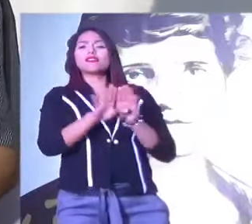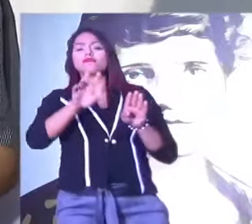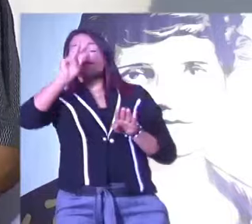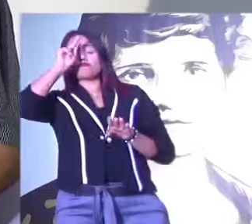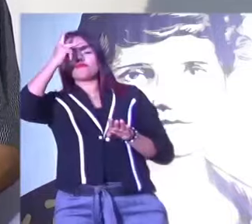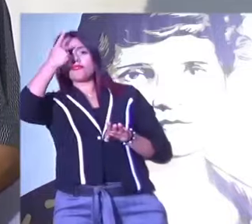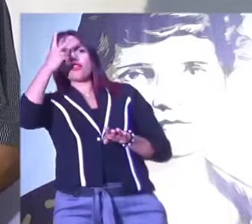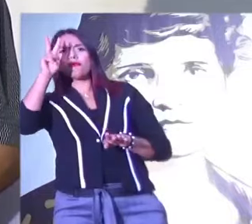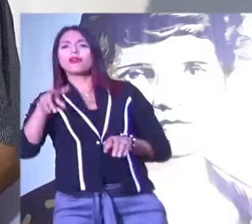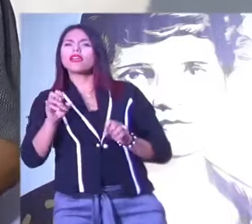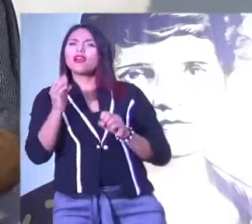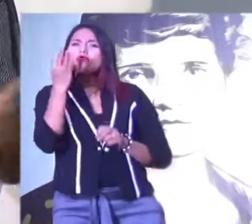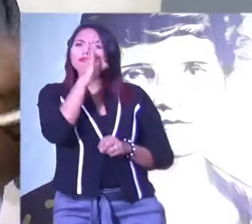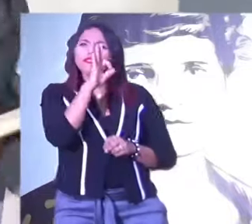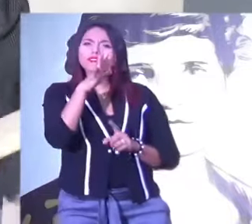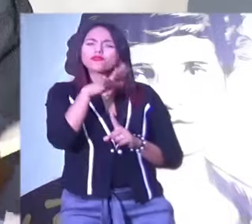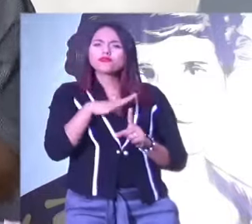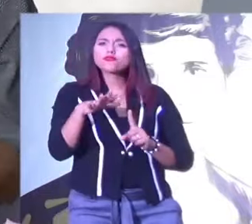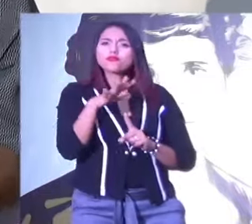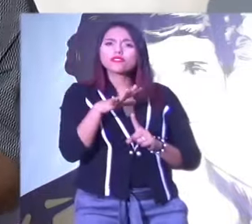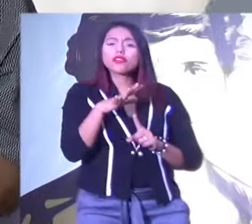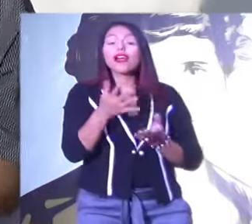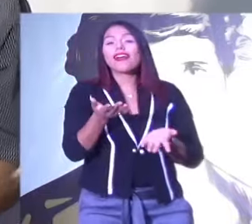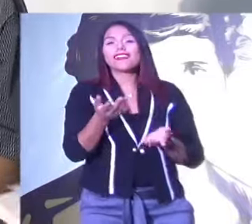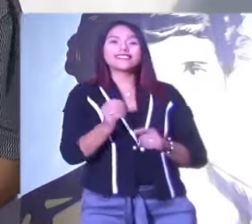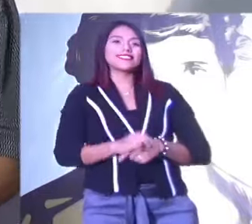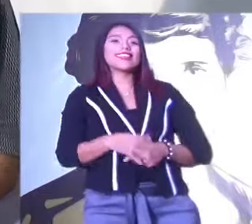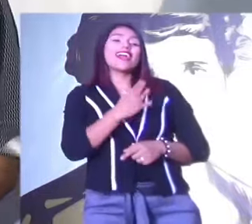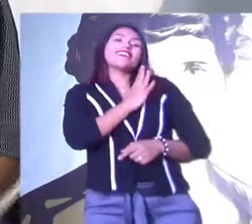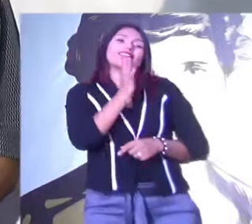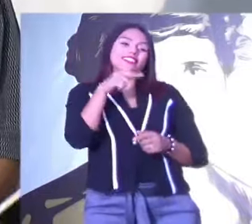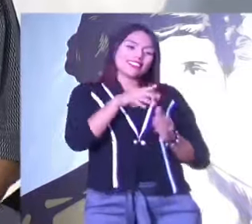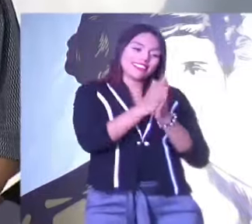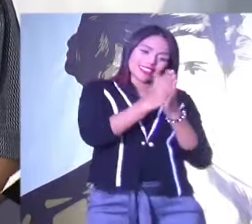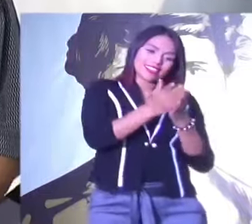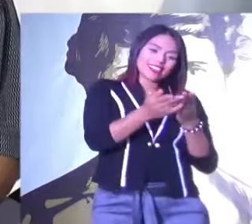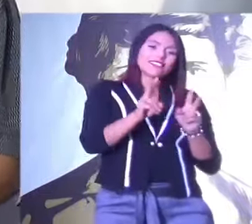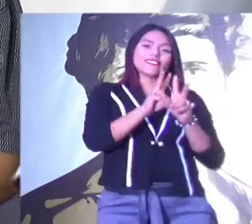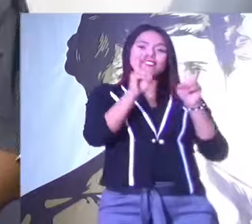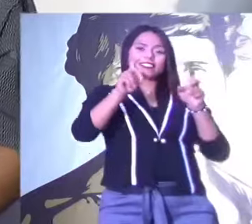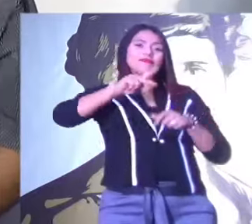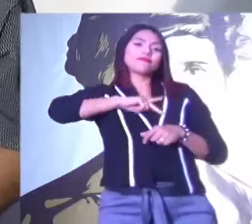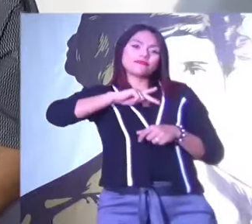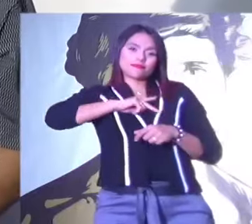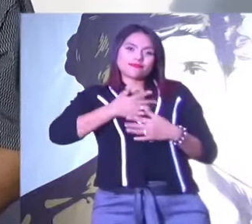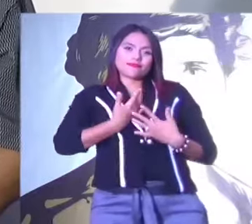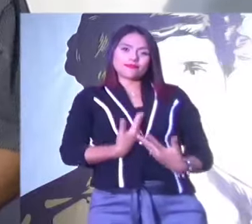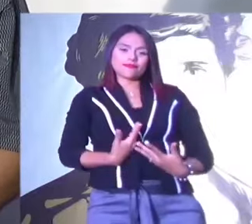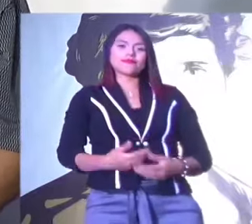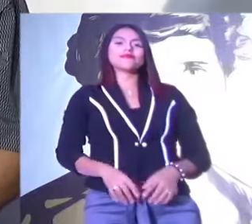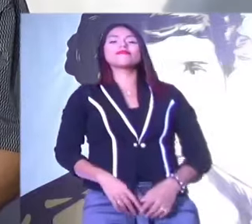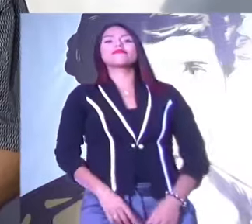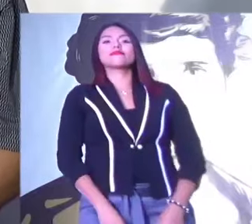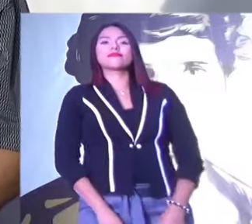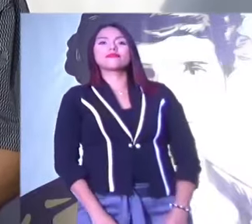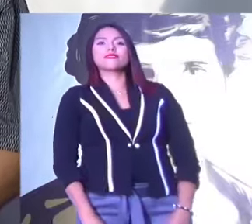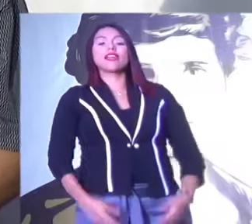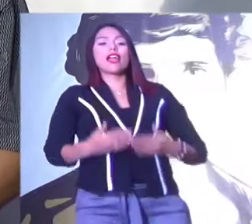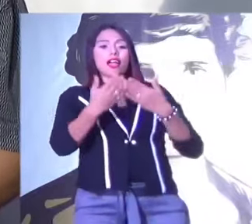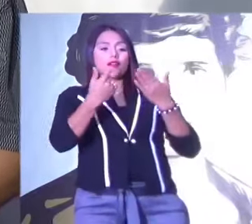bueno, habla un poquito de mí mismo, ¿no? Les leo algunos de esos personajes que, por cierto,